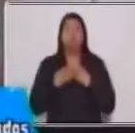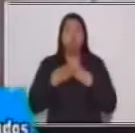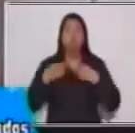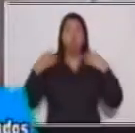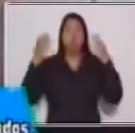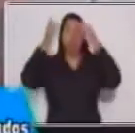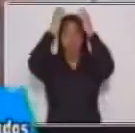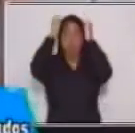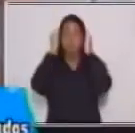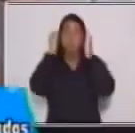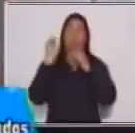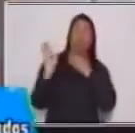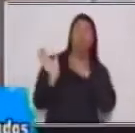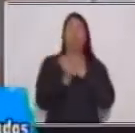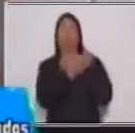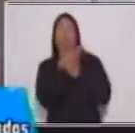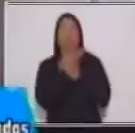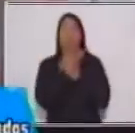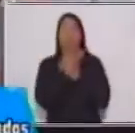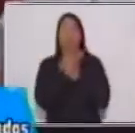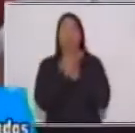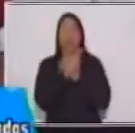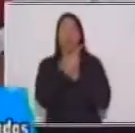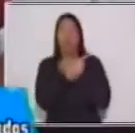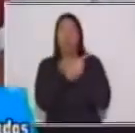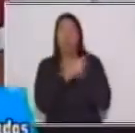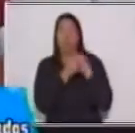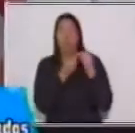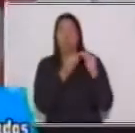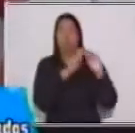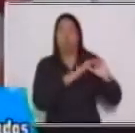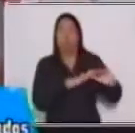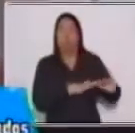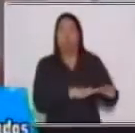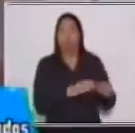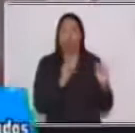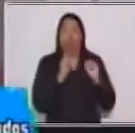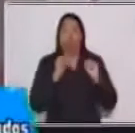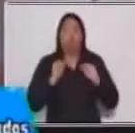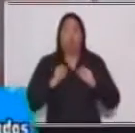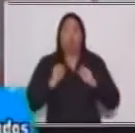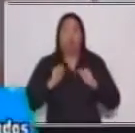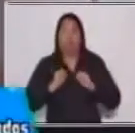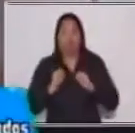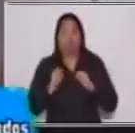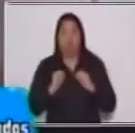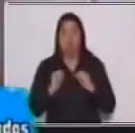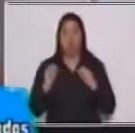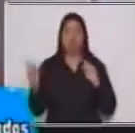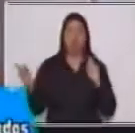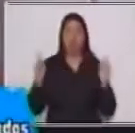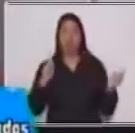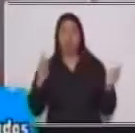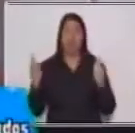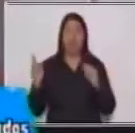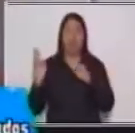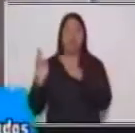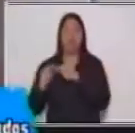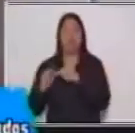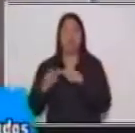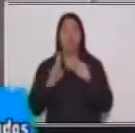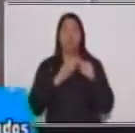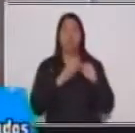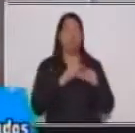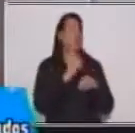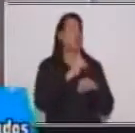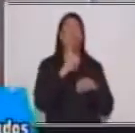gorro, etcétera, porque hay temperaturas extremas. Entonces las temperaturas varían, depende de las